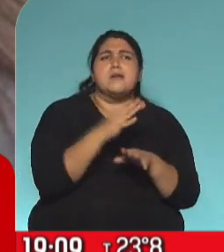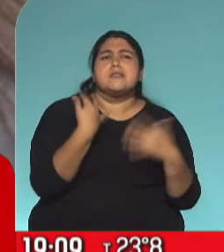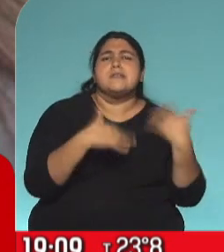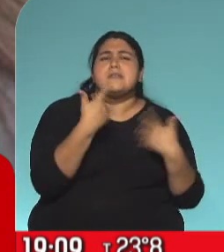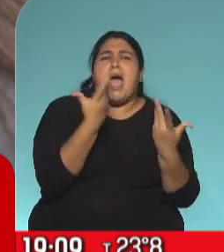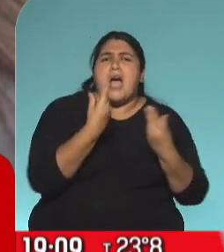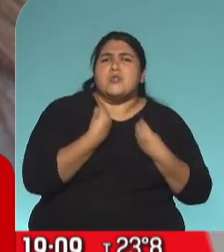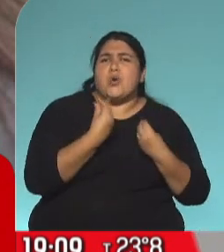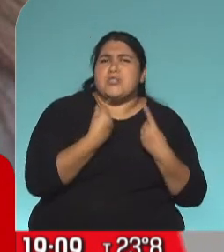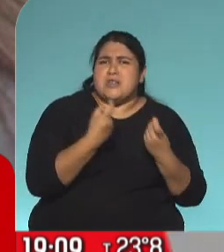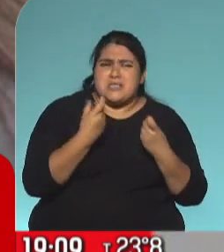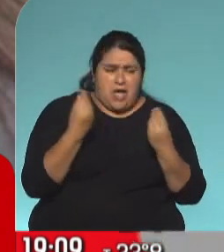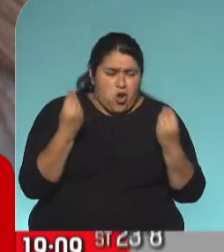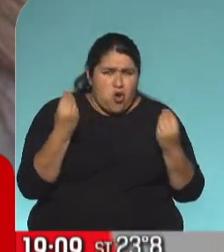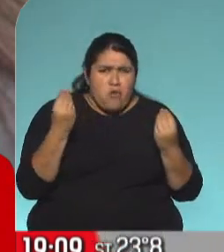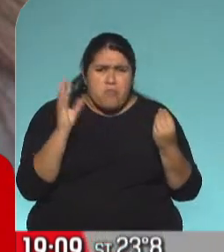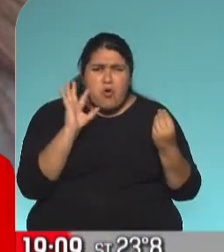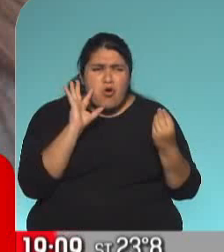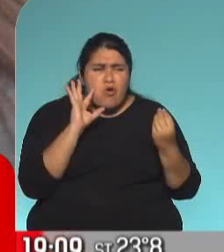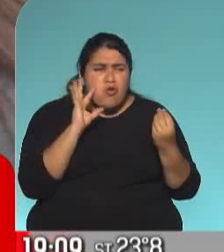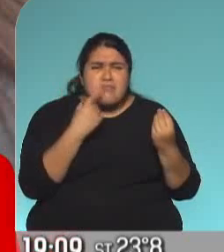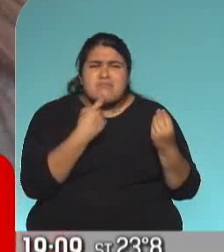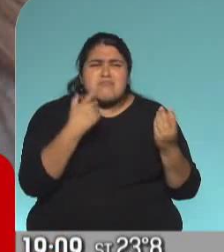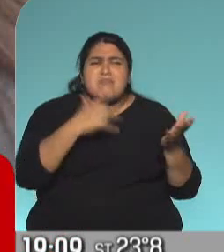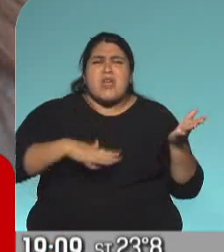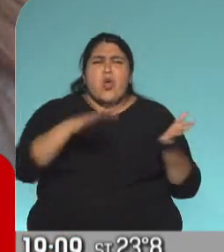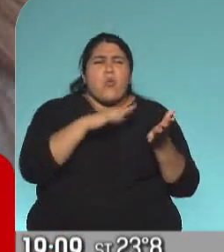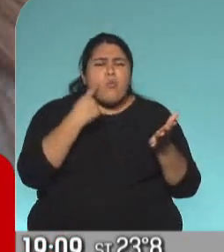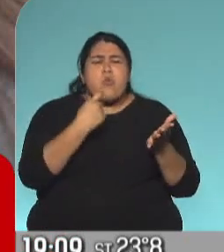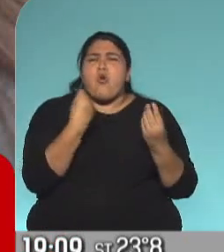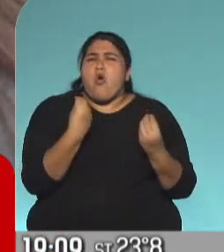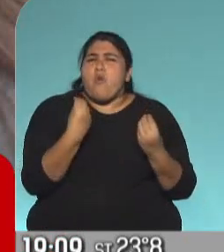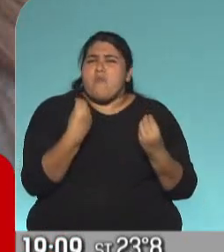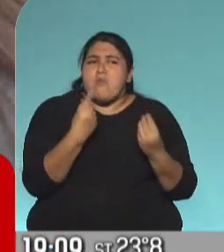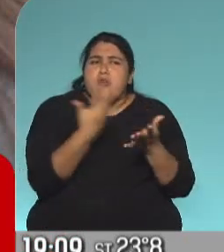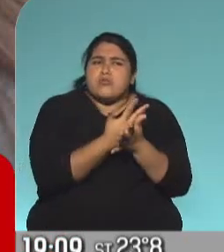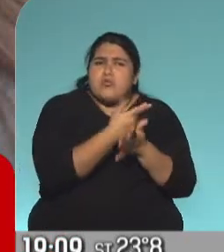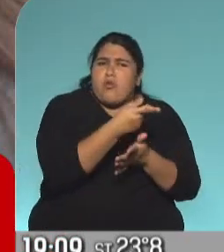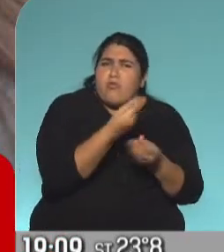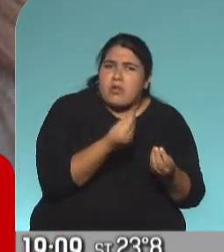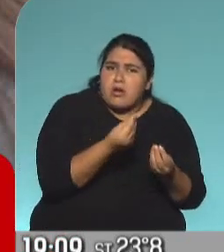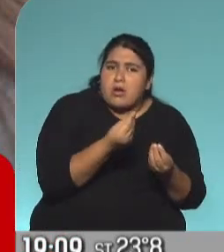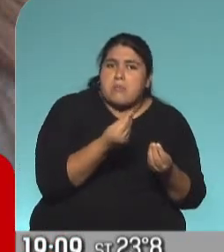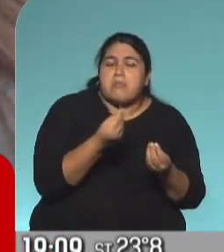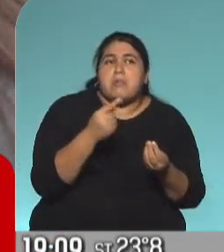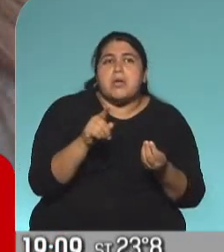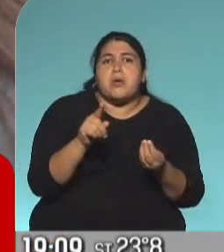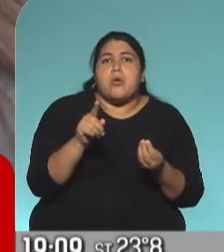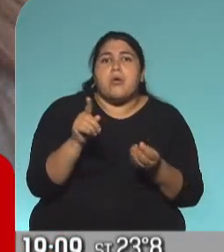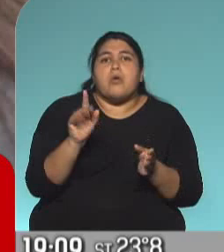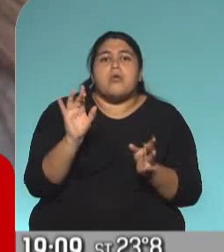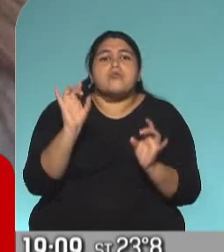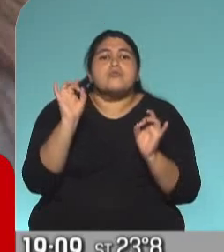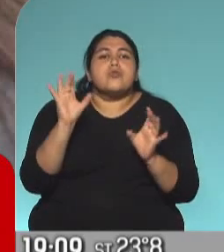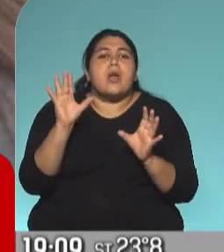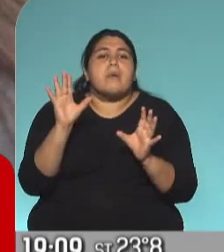cómo se toma en cuenta el contexto de una víctima si solamente se tiene reparo desde esta cuestión